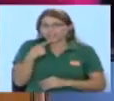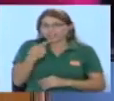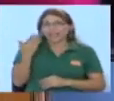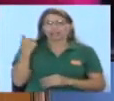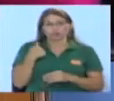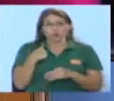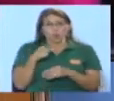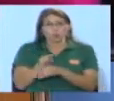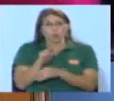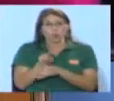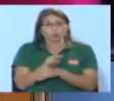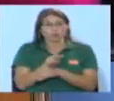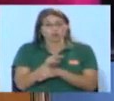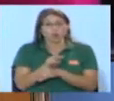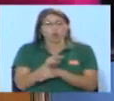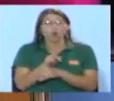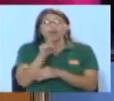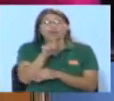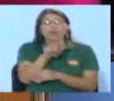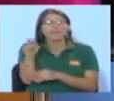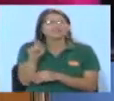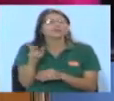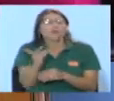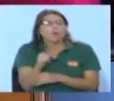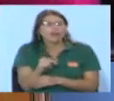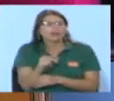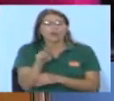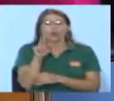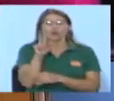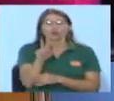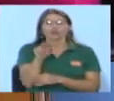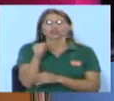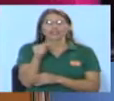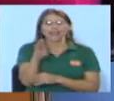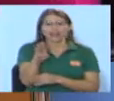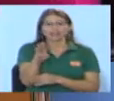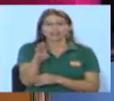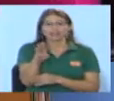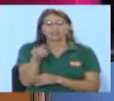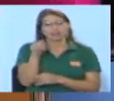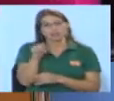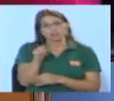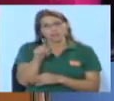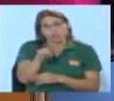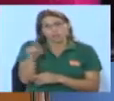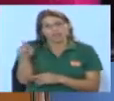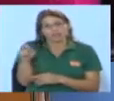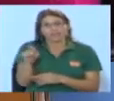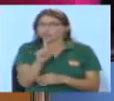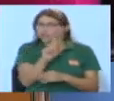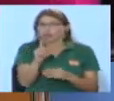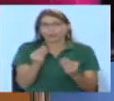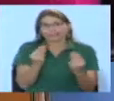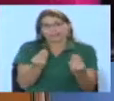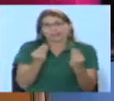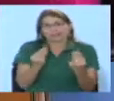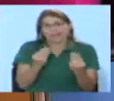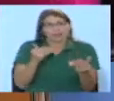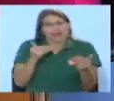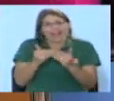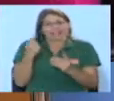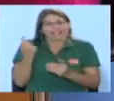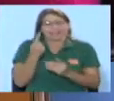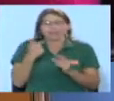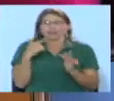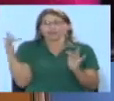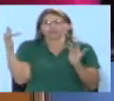consumo 2 gigas por mes, que es un consumo que no es excesivo, o sea, no es demasiado, porque casi siempre estoy conectado a Wi-Fi, pero que